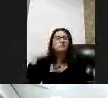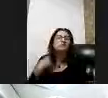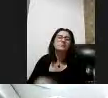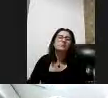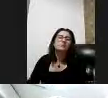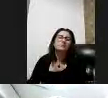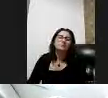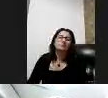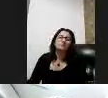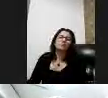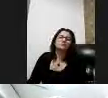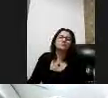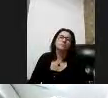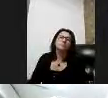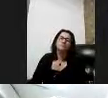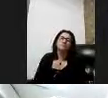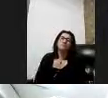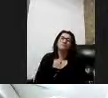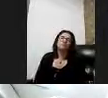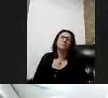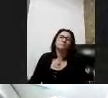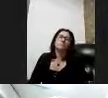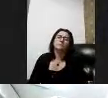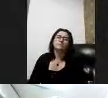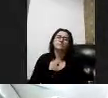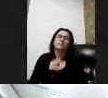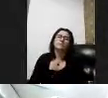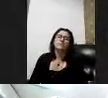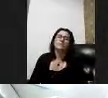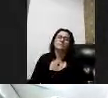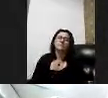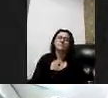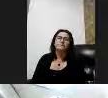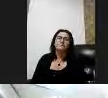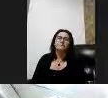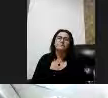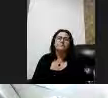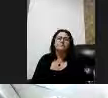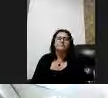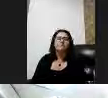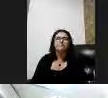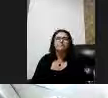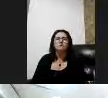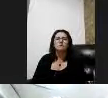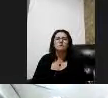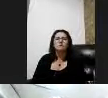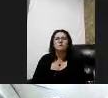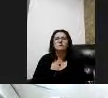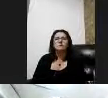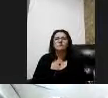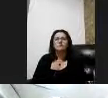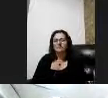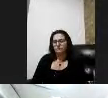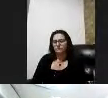amigos, internet o familiares, 70%, y por la consulta médica, 17%. O sea, la gente